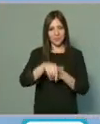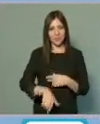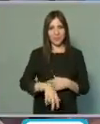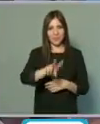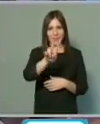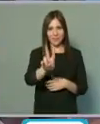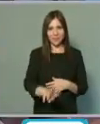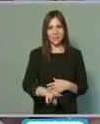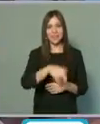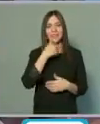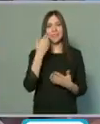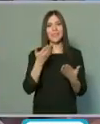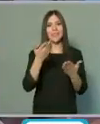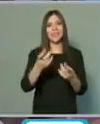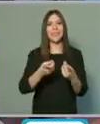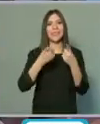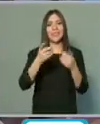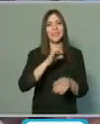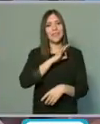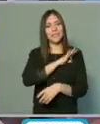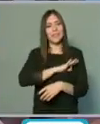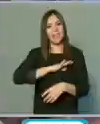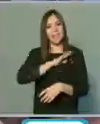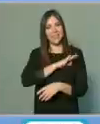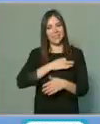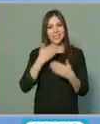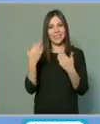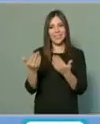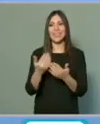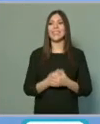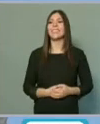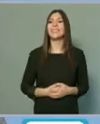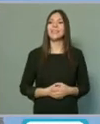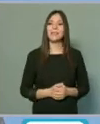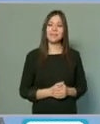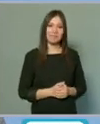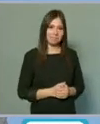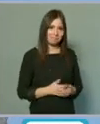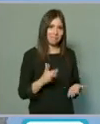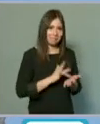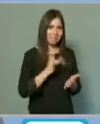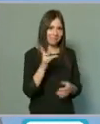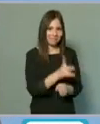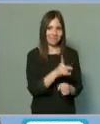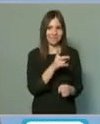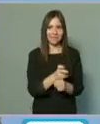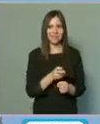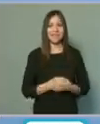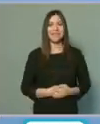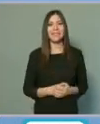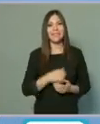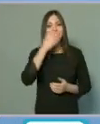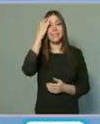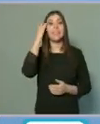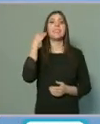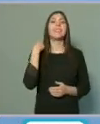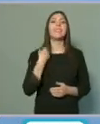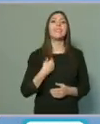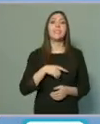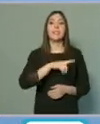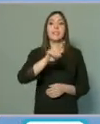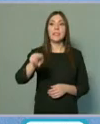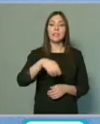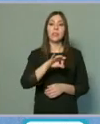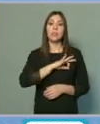verdad extenderte esta felicitación, Ricardo. Cintia, gracias por la invitación. Porque de verdad ustedes hacen posible